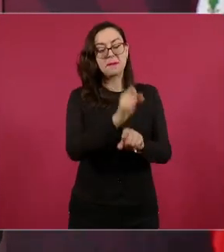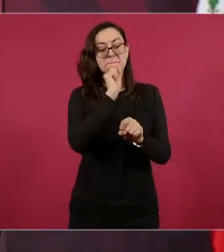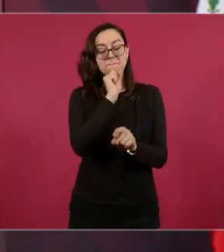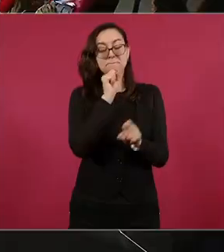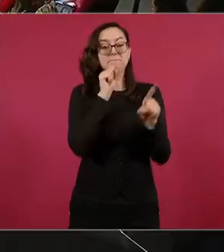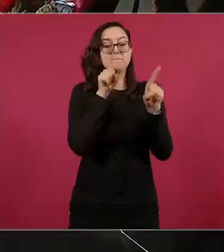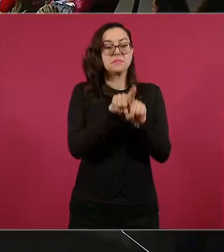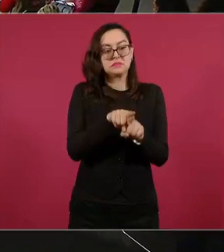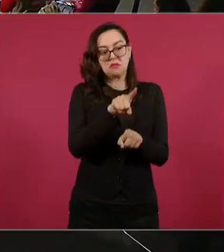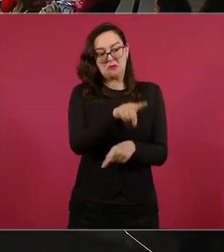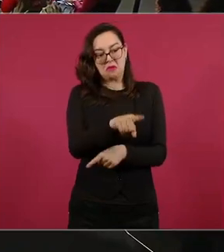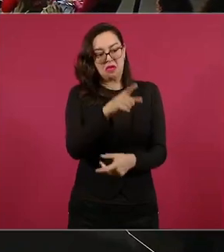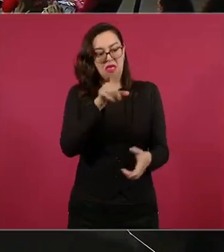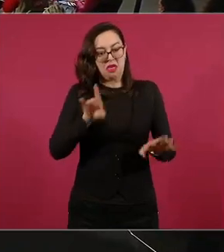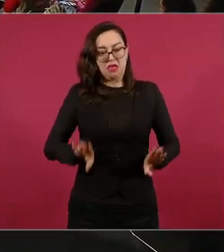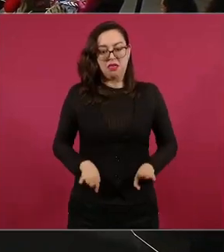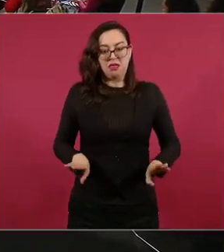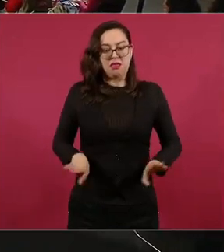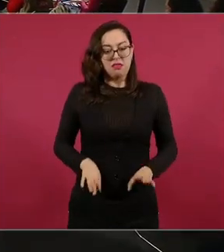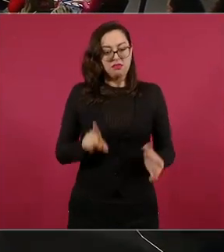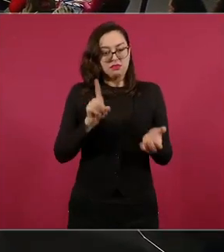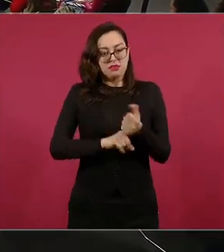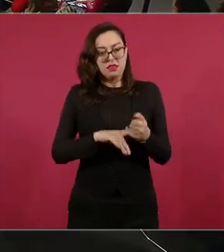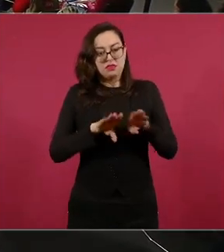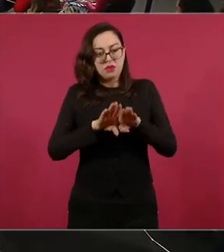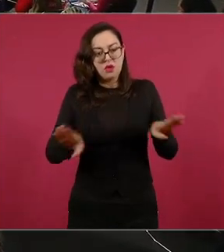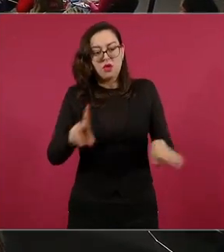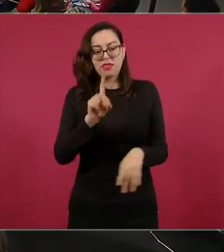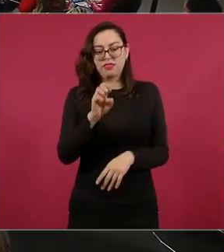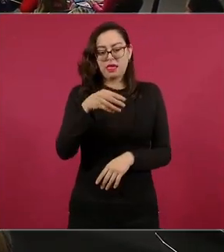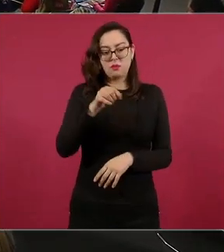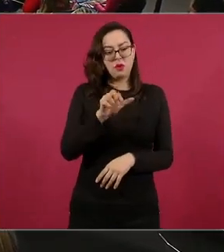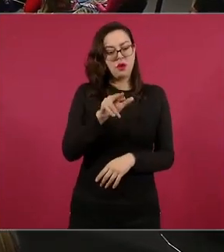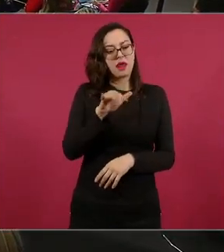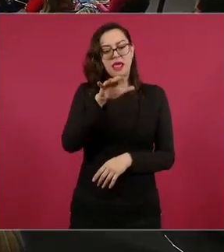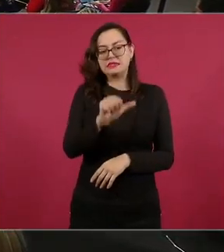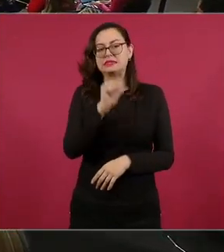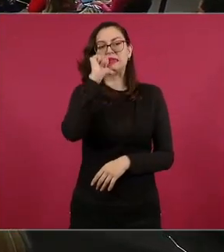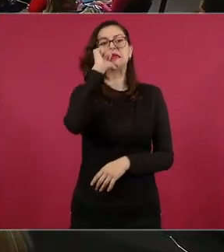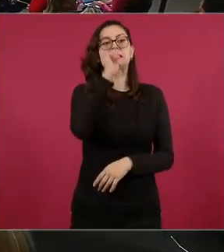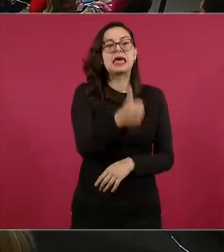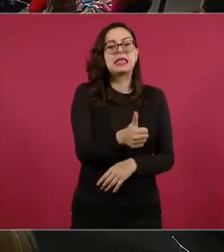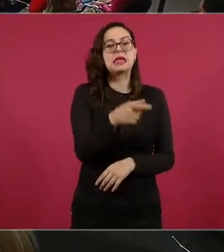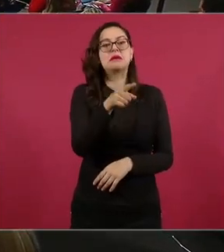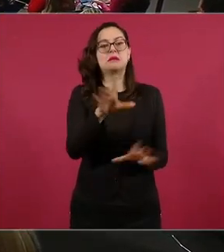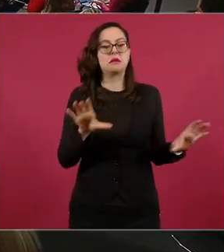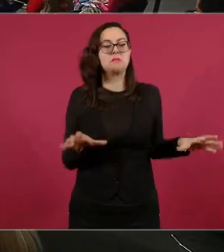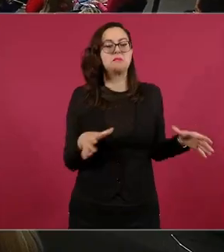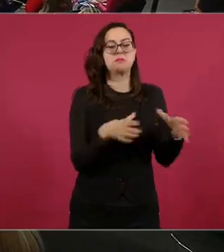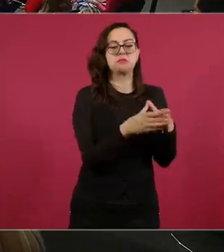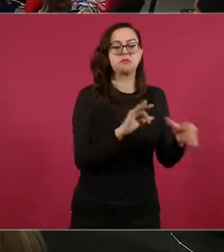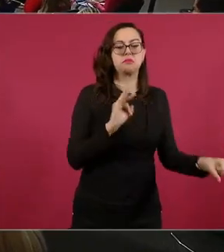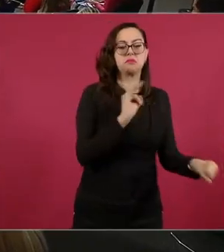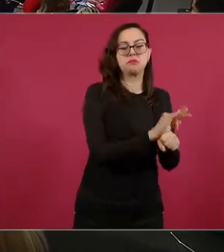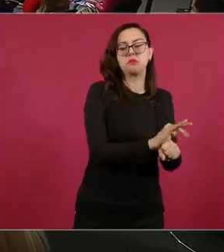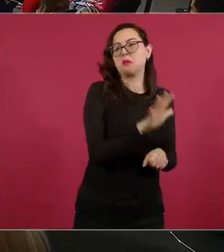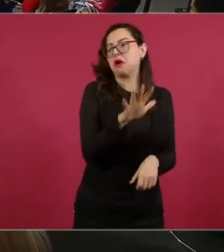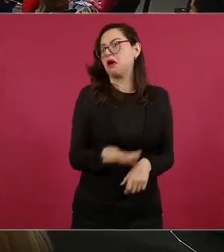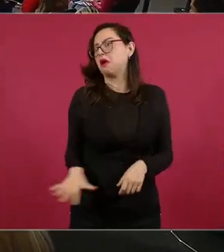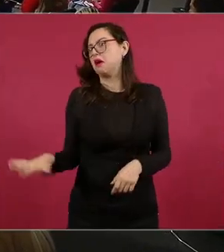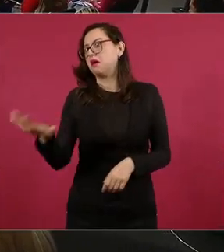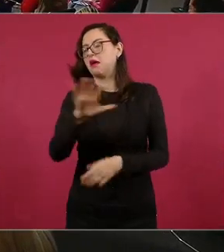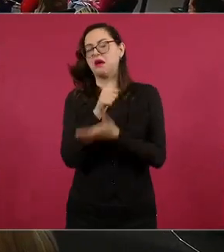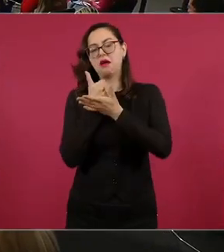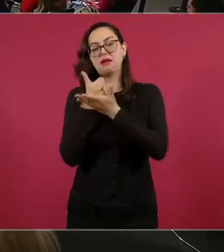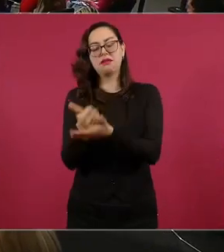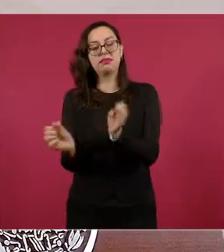inclinado a ser más partidarios de sus allegados que del pueblo. a Bernardo Reyes,